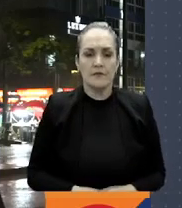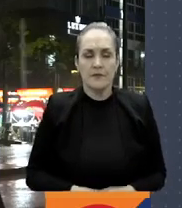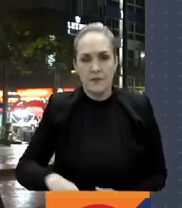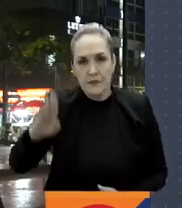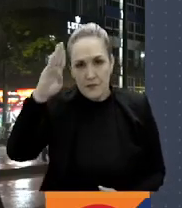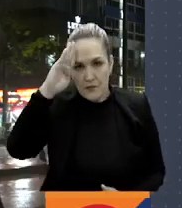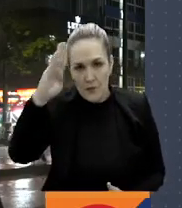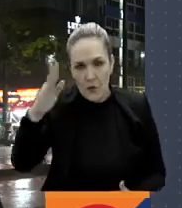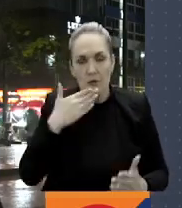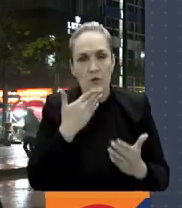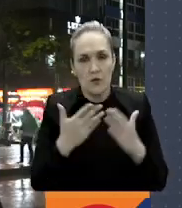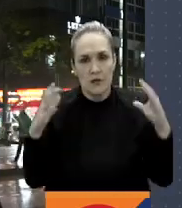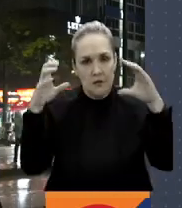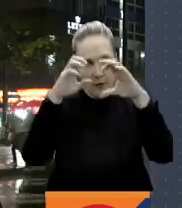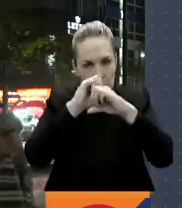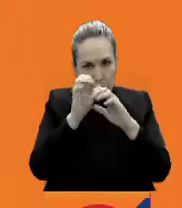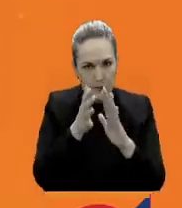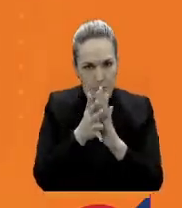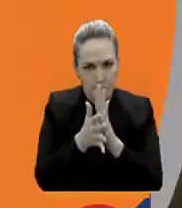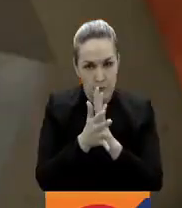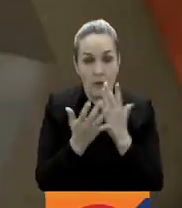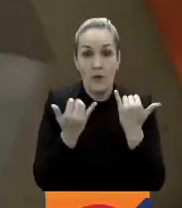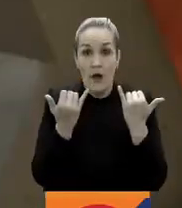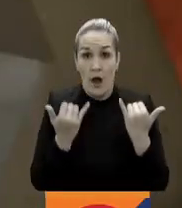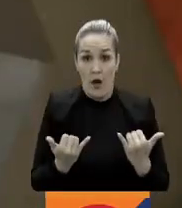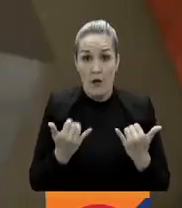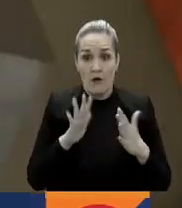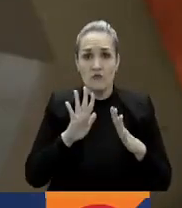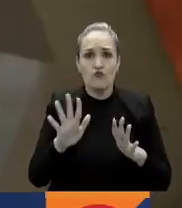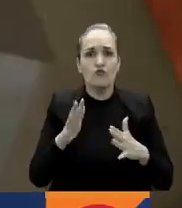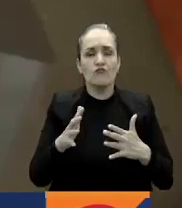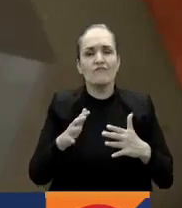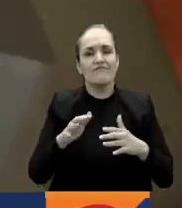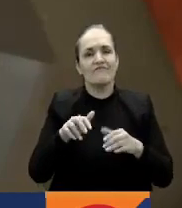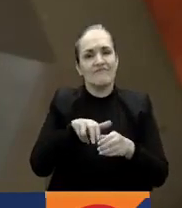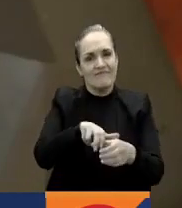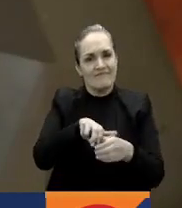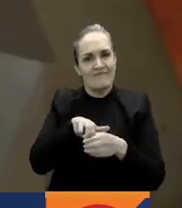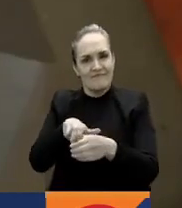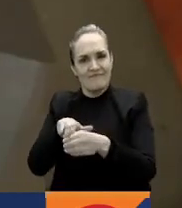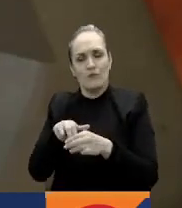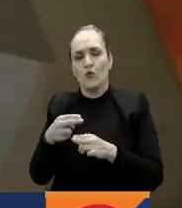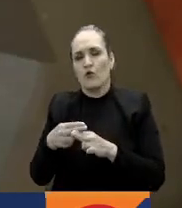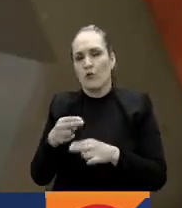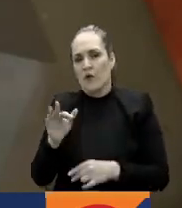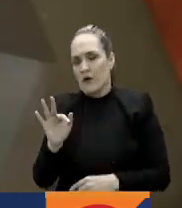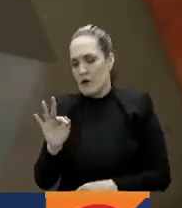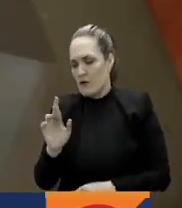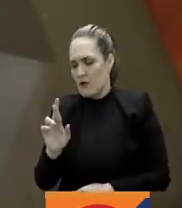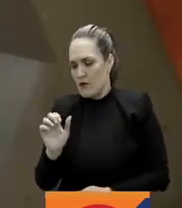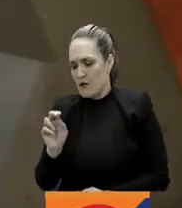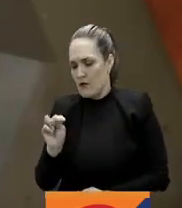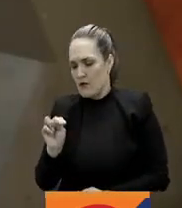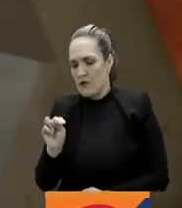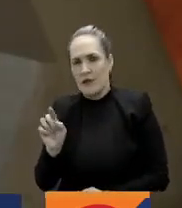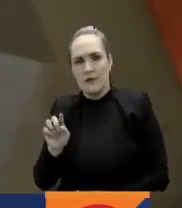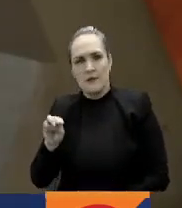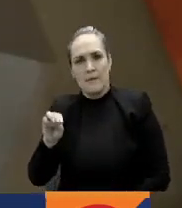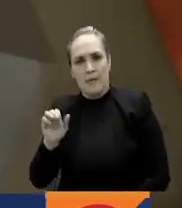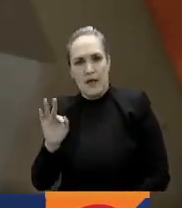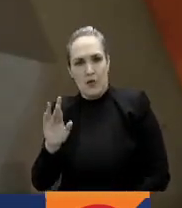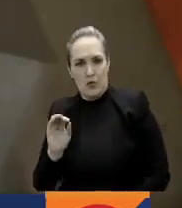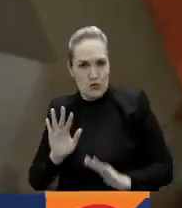Hola, Maris, muy buenas noches. Las veces en que el sistema masivo de transporte Transmetro ha debido cerrar sus operaciones, se han visto afectados más